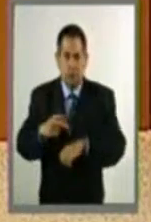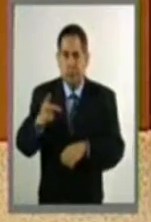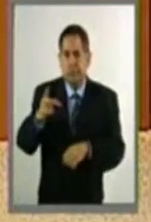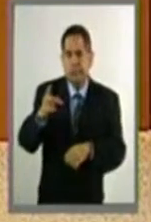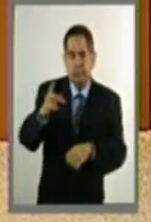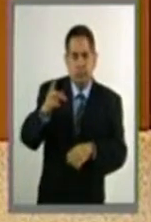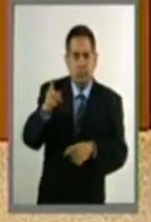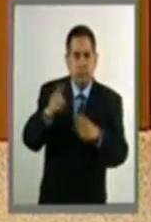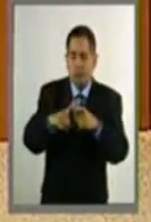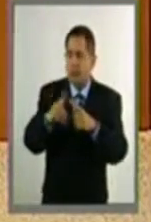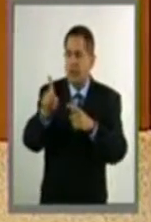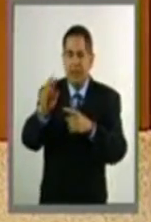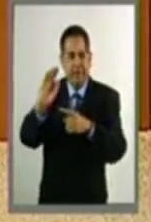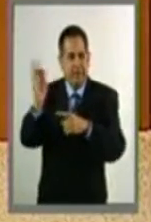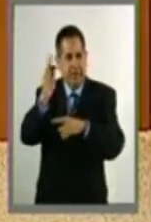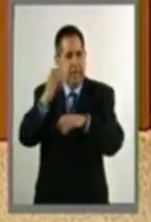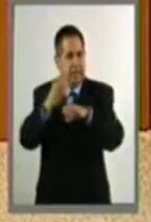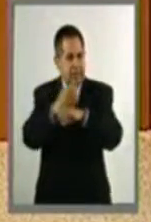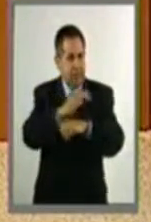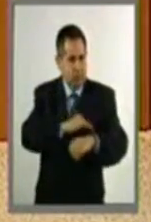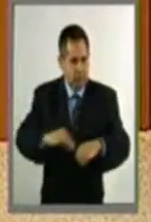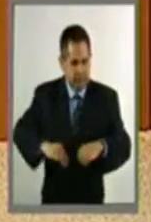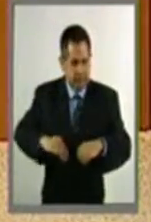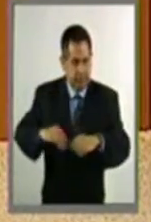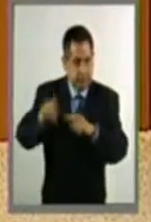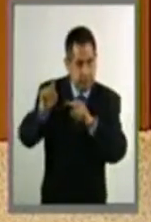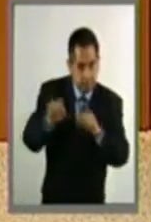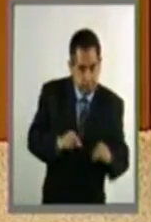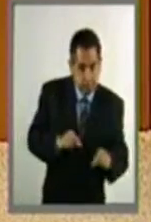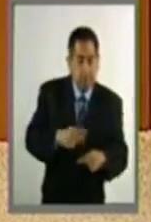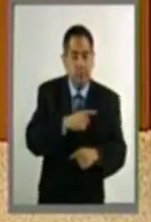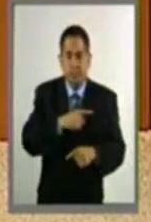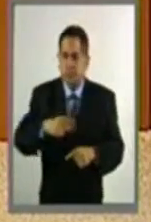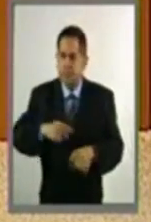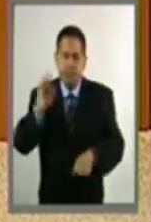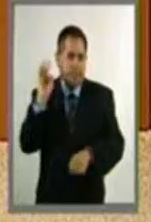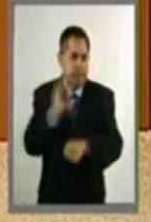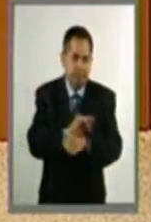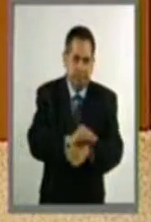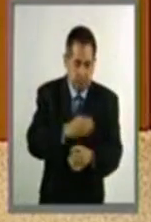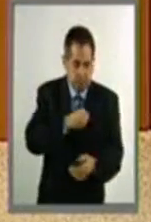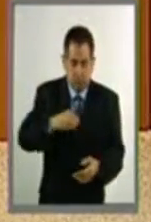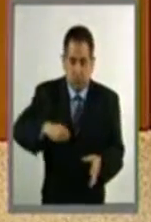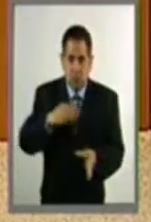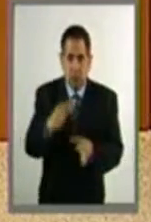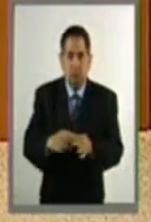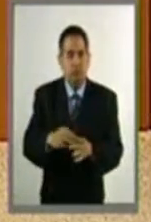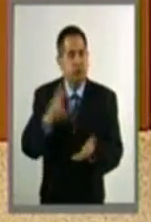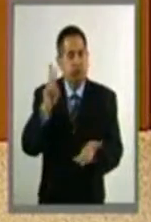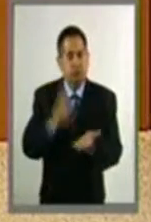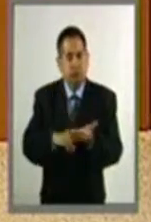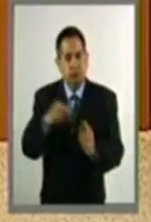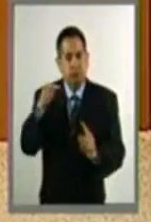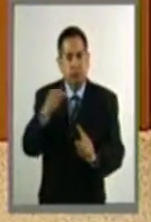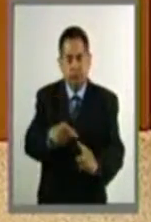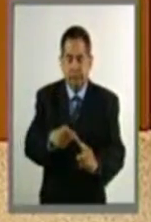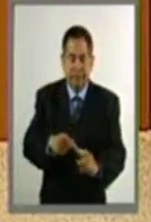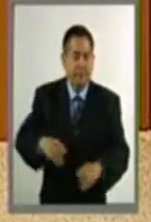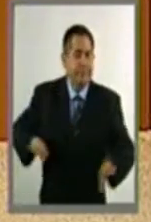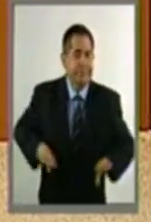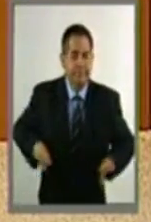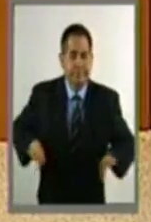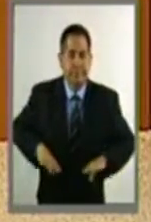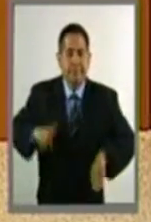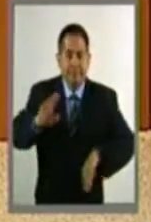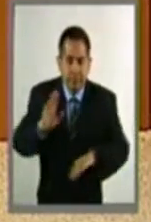sus respectivos ámbitos de competencia deberán salvaguardar el cumplimiento del principio de interés superior